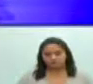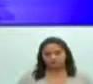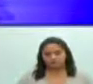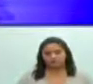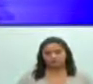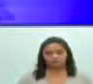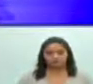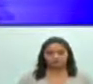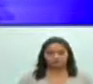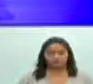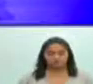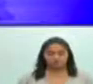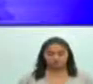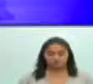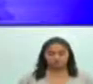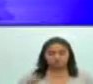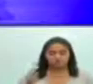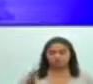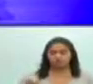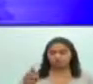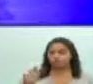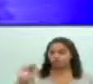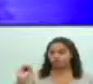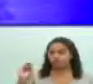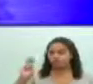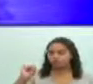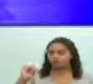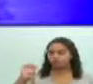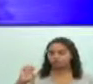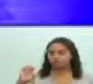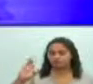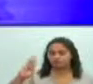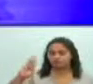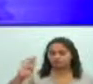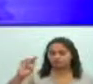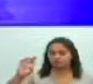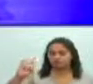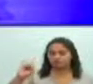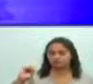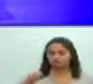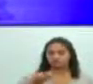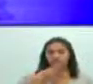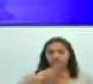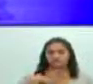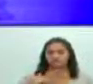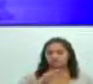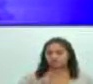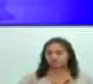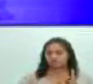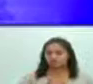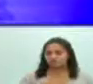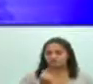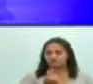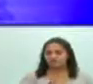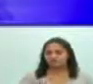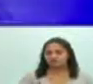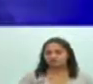son los pronombres y cómo funcionan cada uno de ellos. Y vamos a comenzar por los